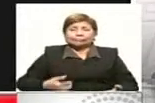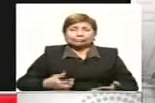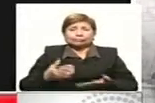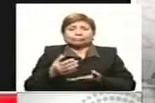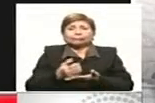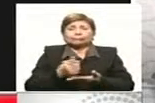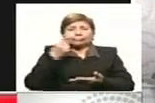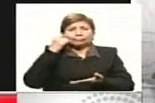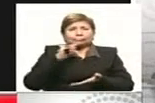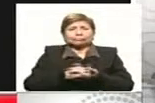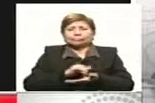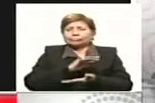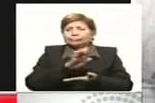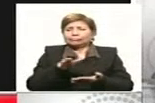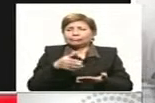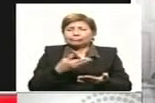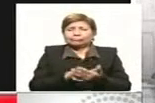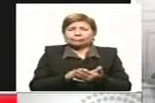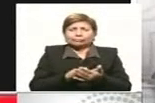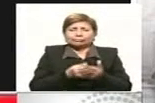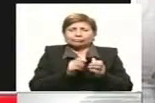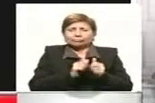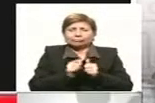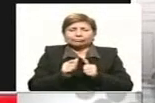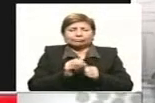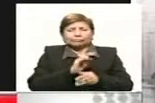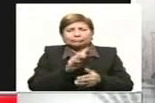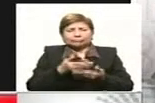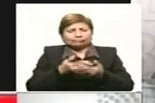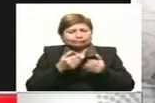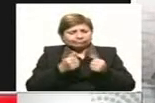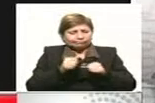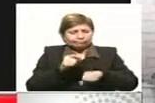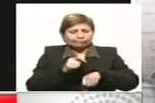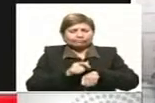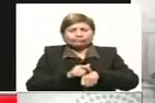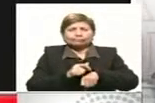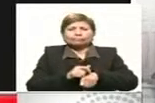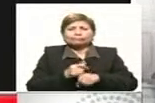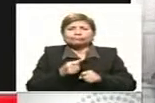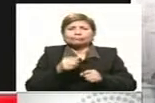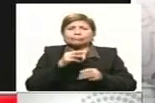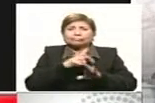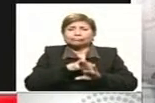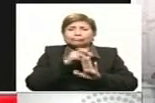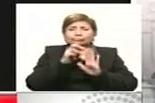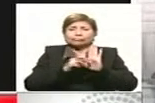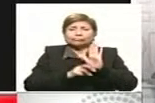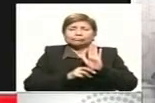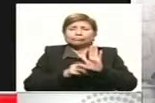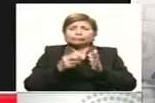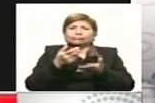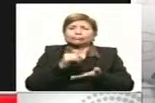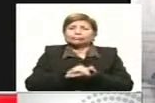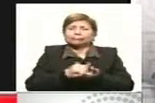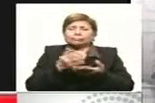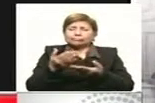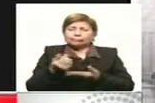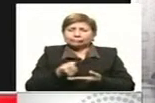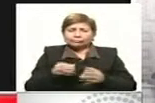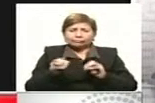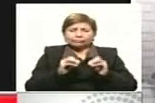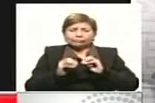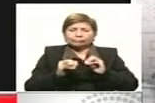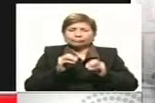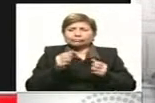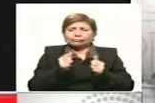Ministros, para que todos sus financiamientos salgan en el menor tiempo posible. Ahora tenemos ya proyectos de decreto supremo que próximamente se estarán emitiendo